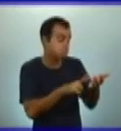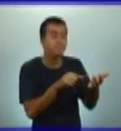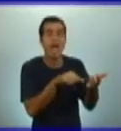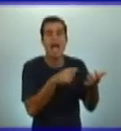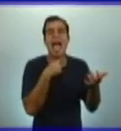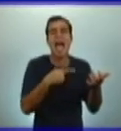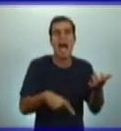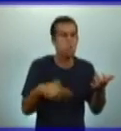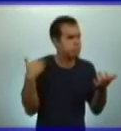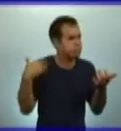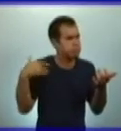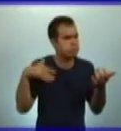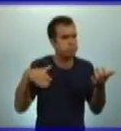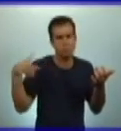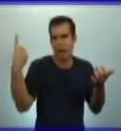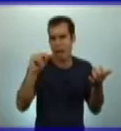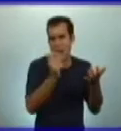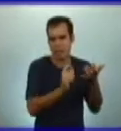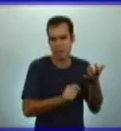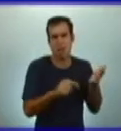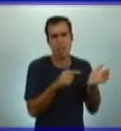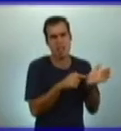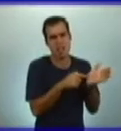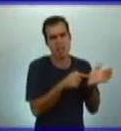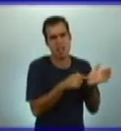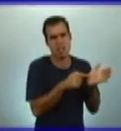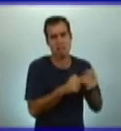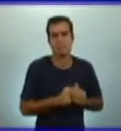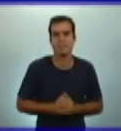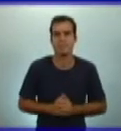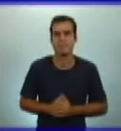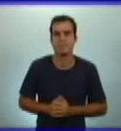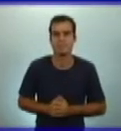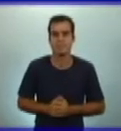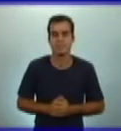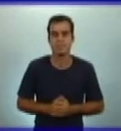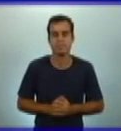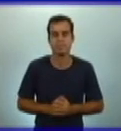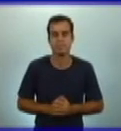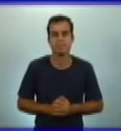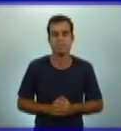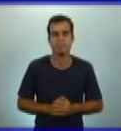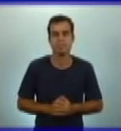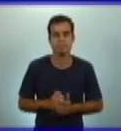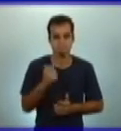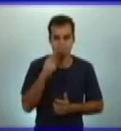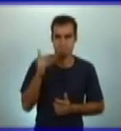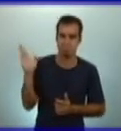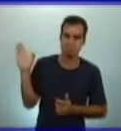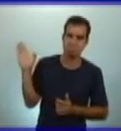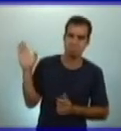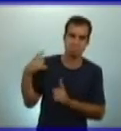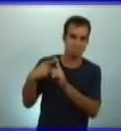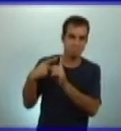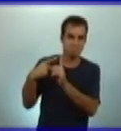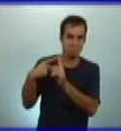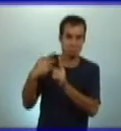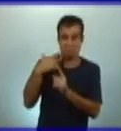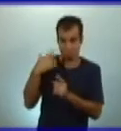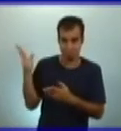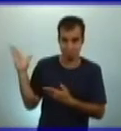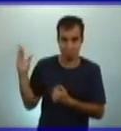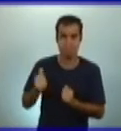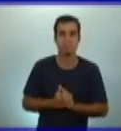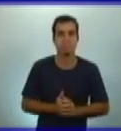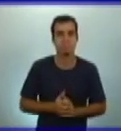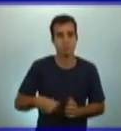ejemplos de ejercicios. Fíjense en el libro de texto, en las páginas de las 73 a la 96. Vamos a